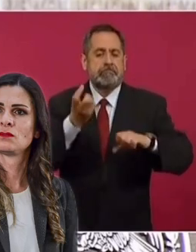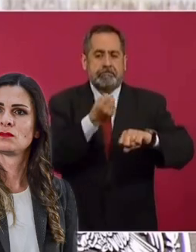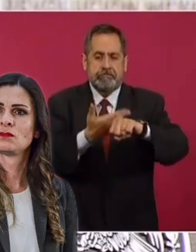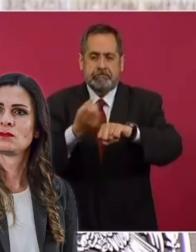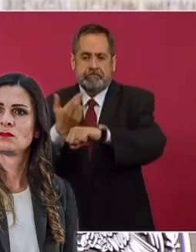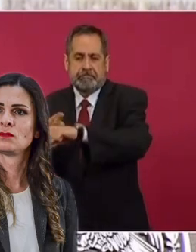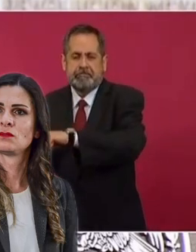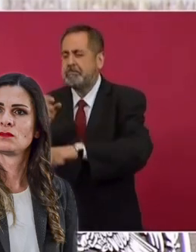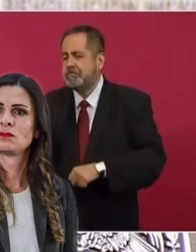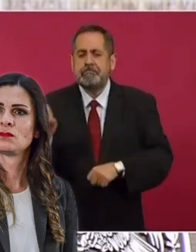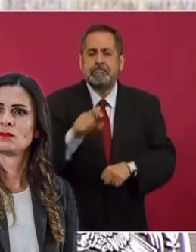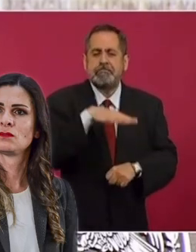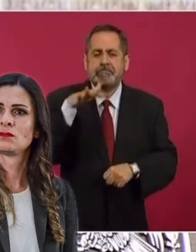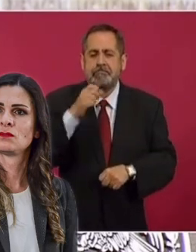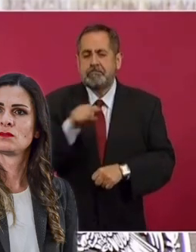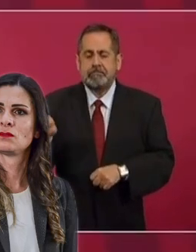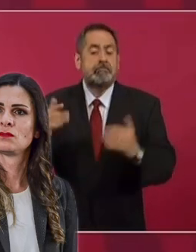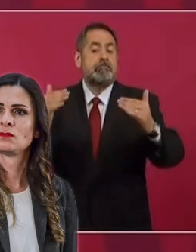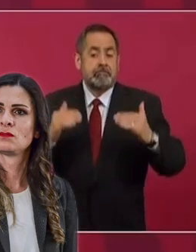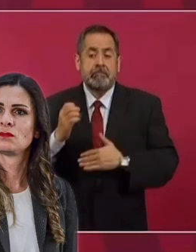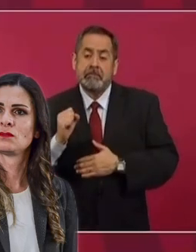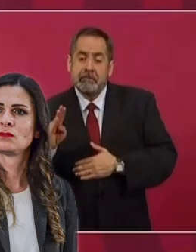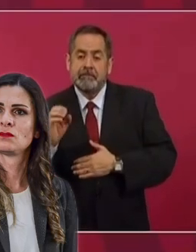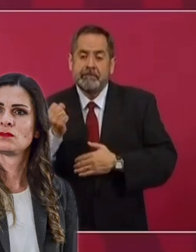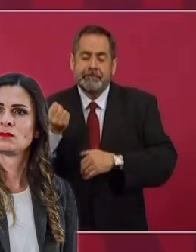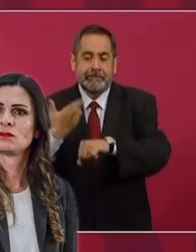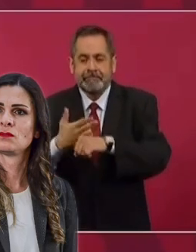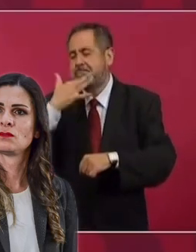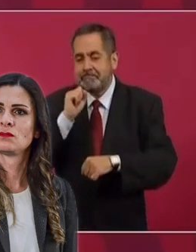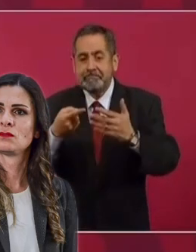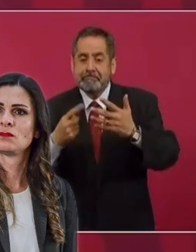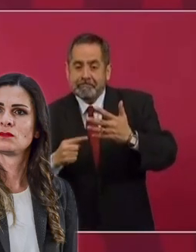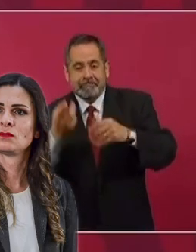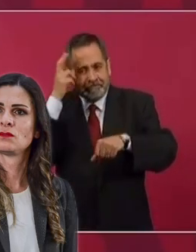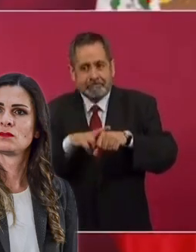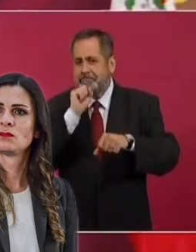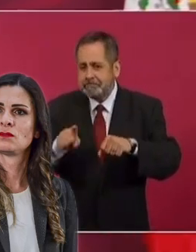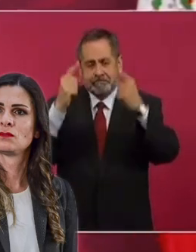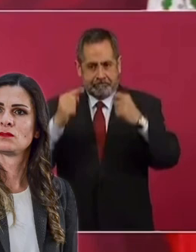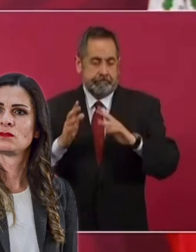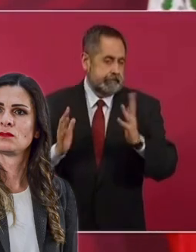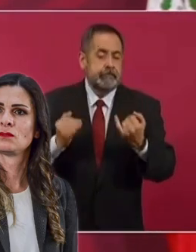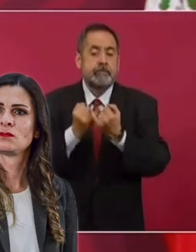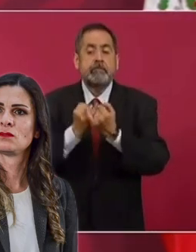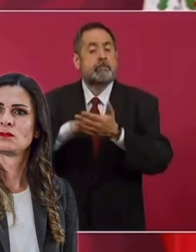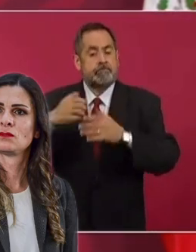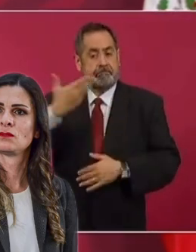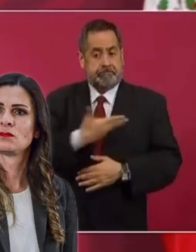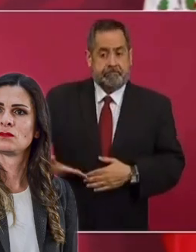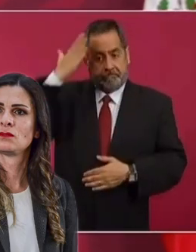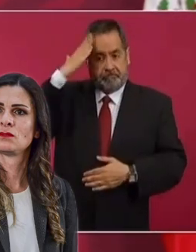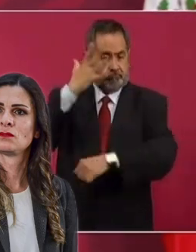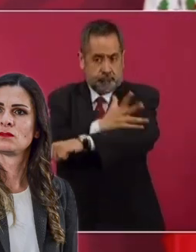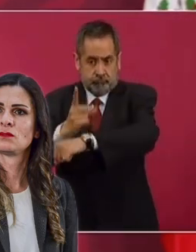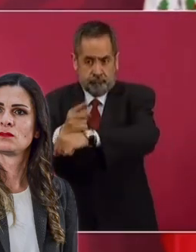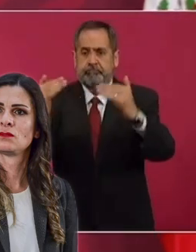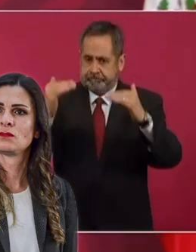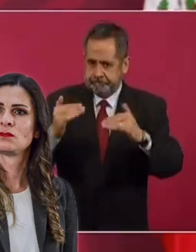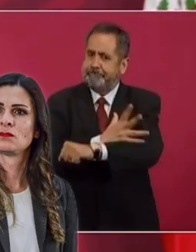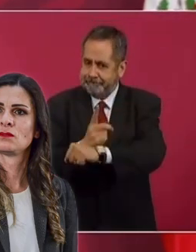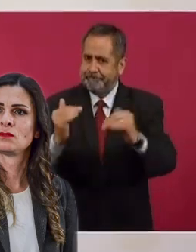corruptos. Los subsecretarios, los directores. Si el presidente es honesto, los secretarios son honestos, los subsecretarios también.